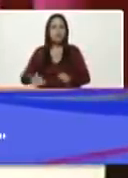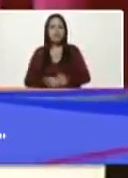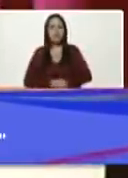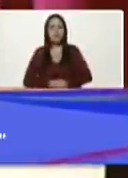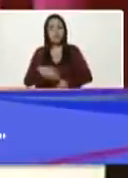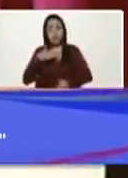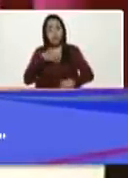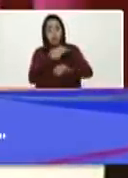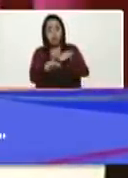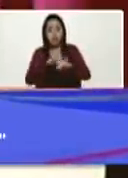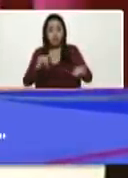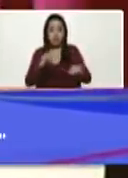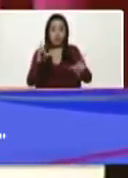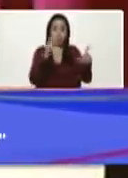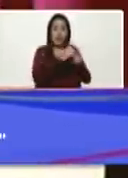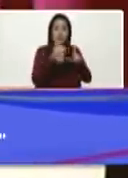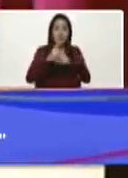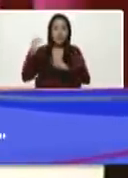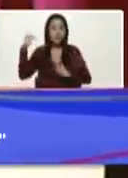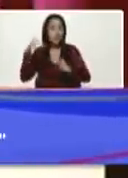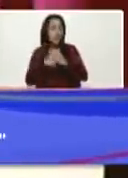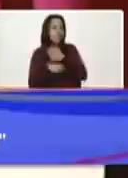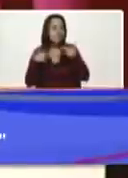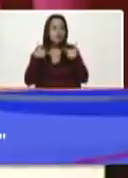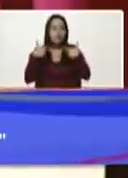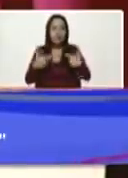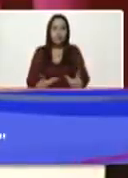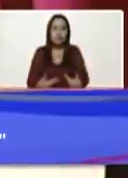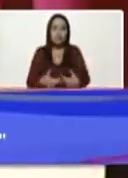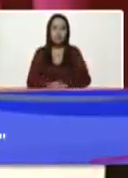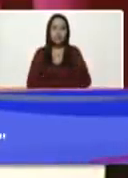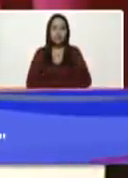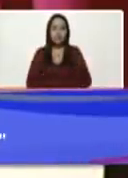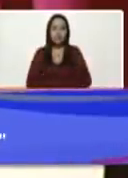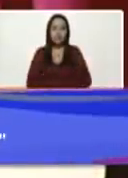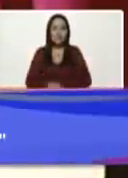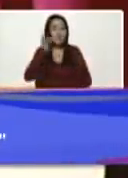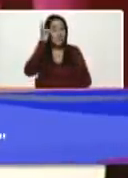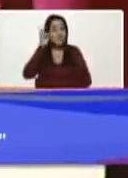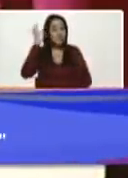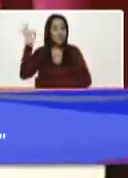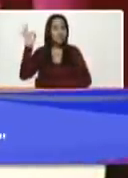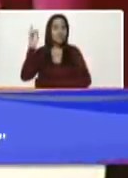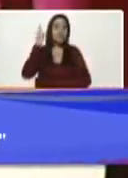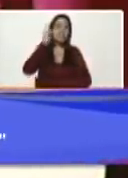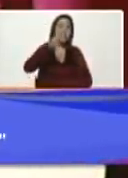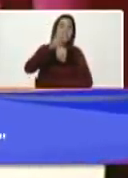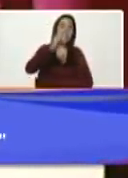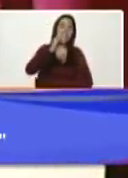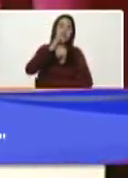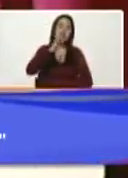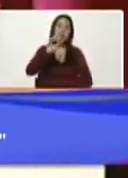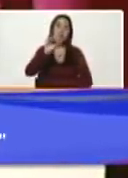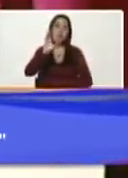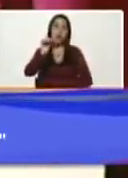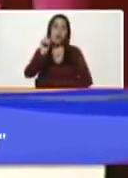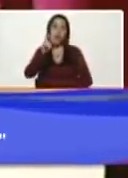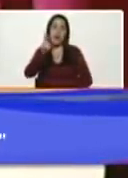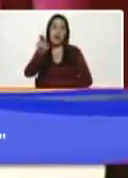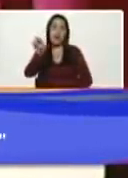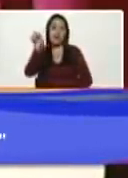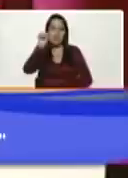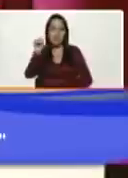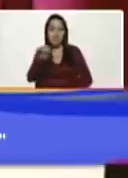Culmino con una frase profundamente humanista del filósofo Hipócrates. Donde quiera que se ama el arte